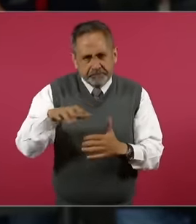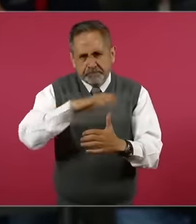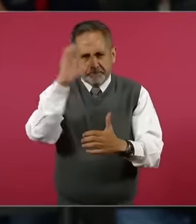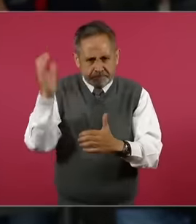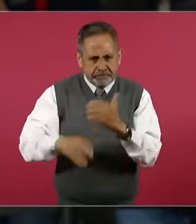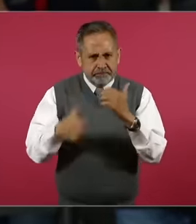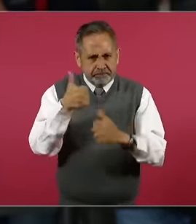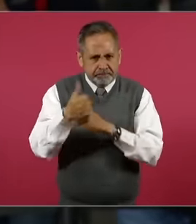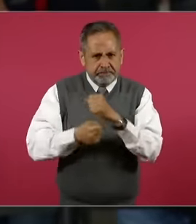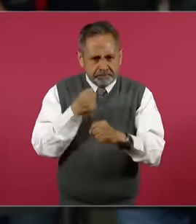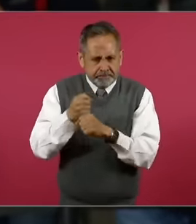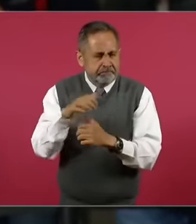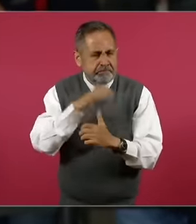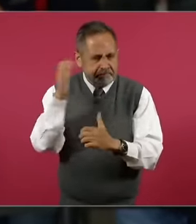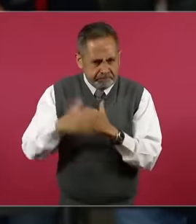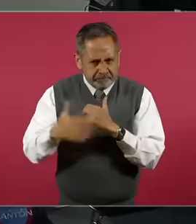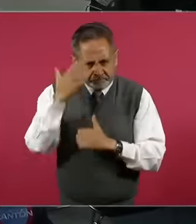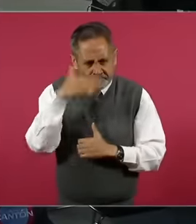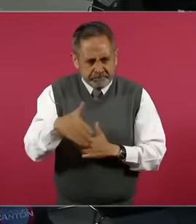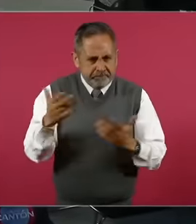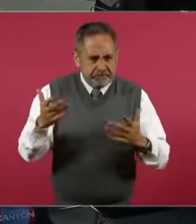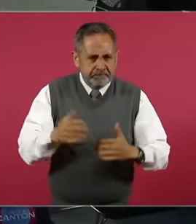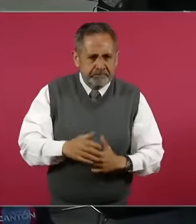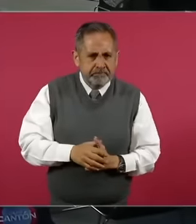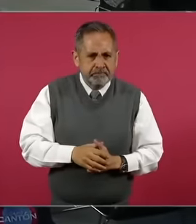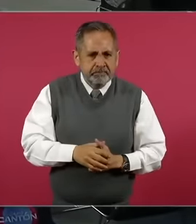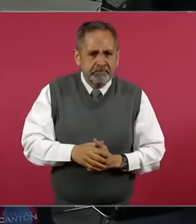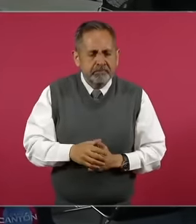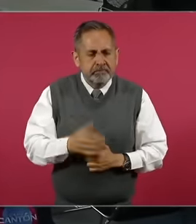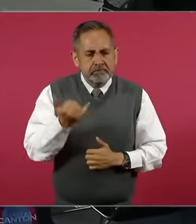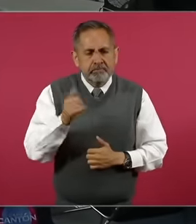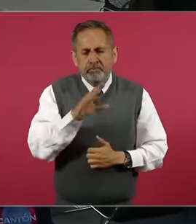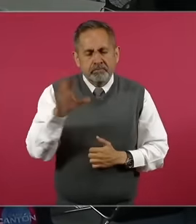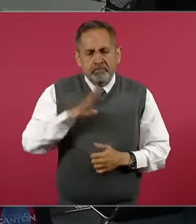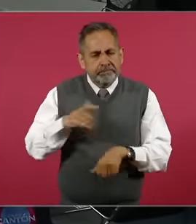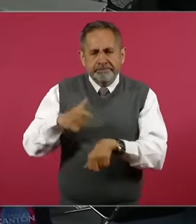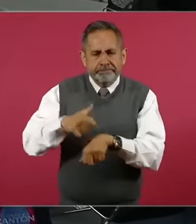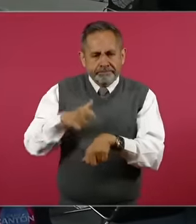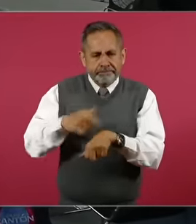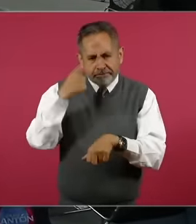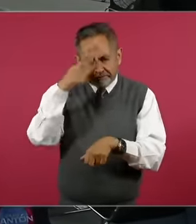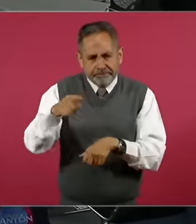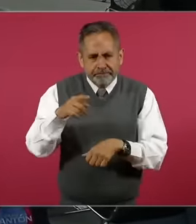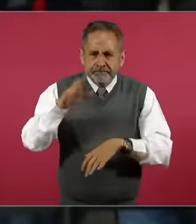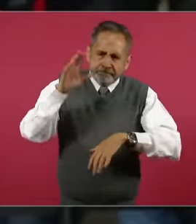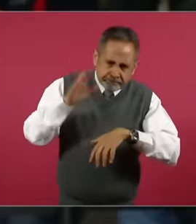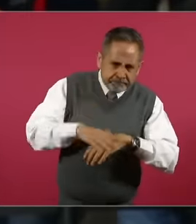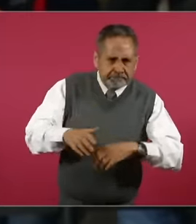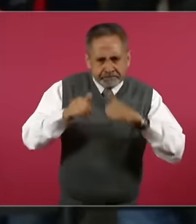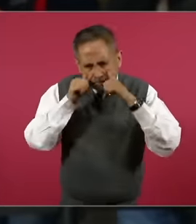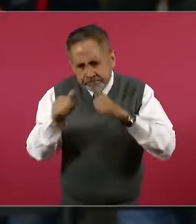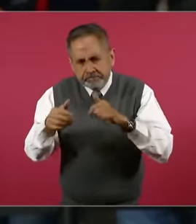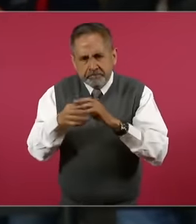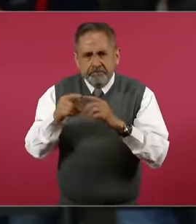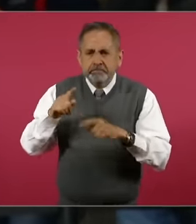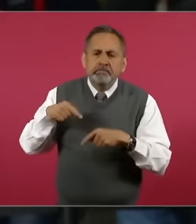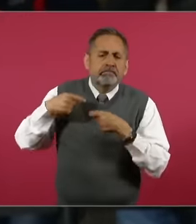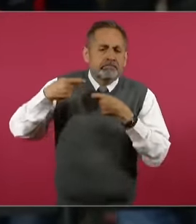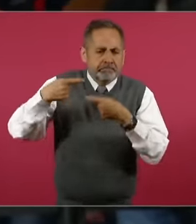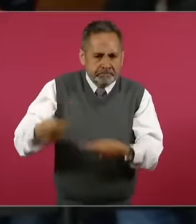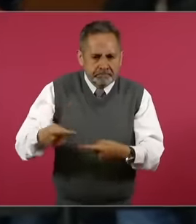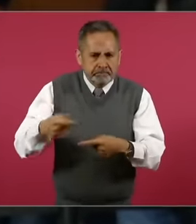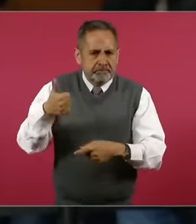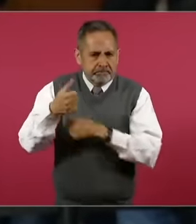su sexenio y ya no hay tiempo para atender, seguirá el siguiente